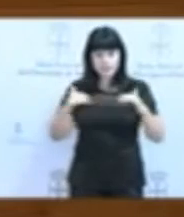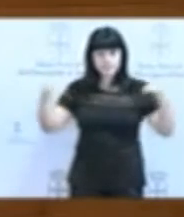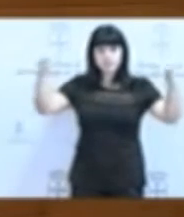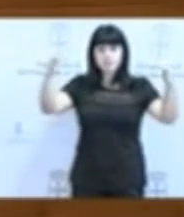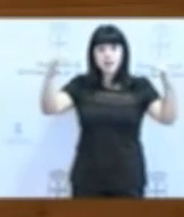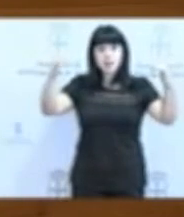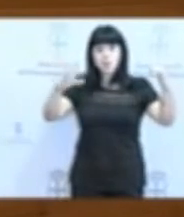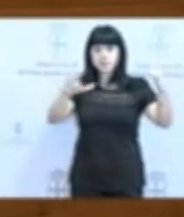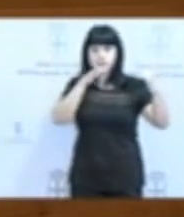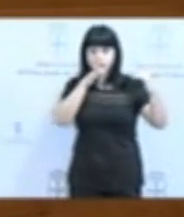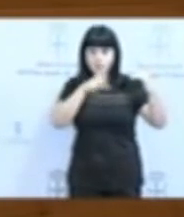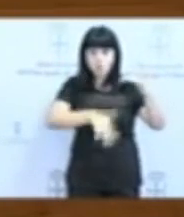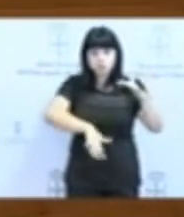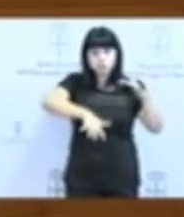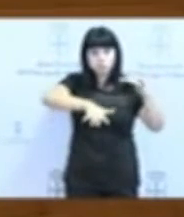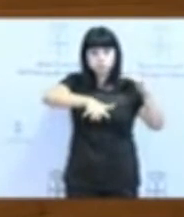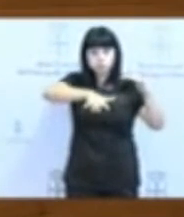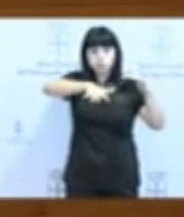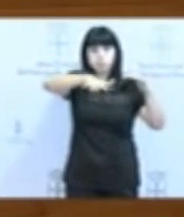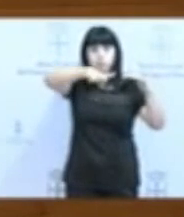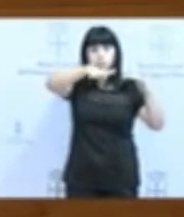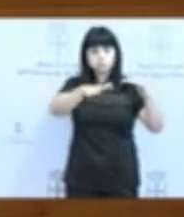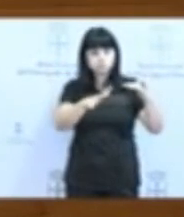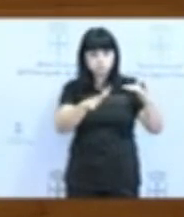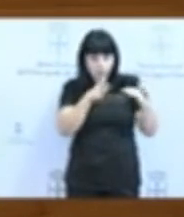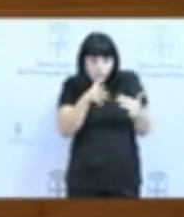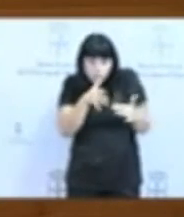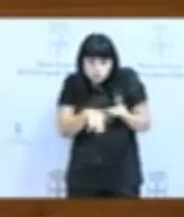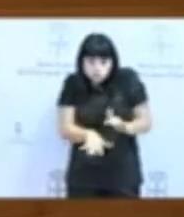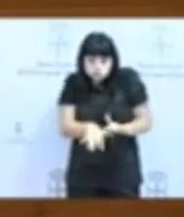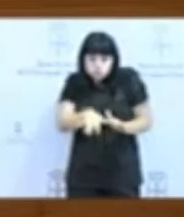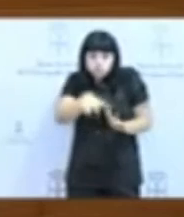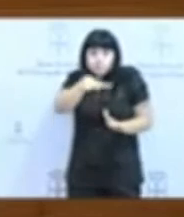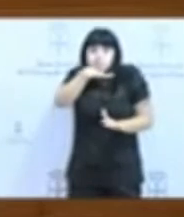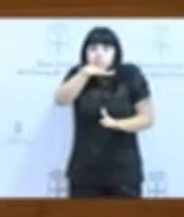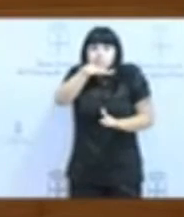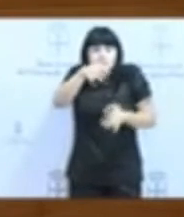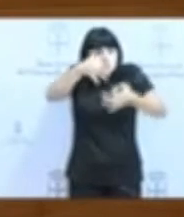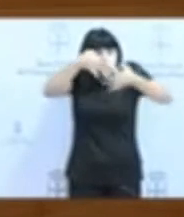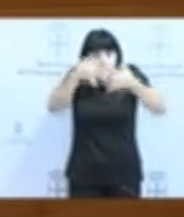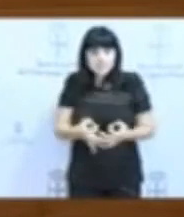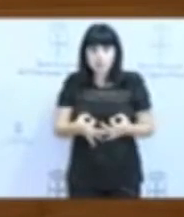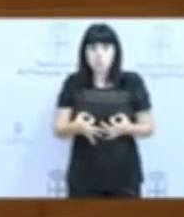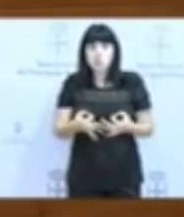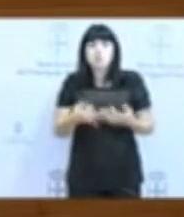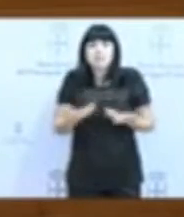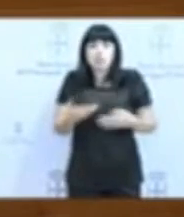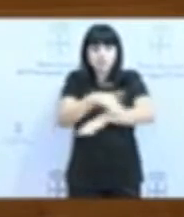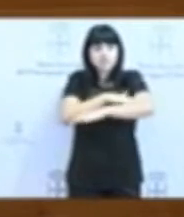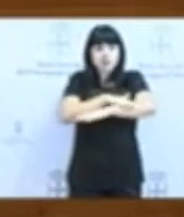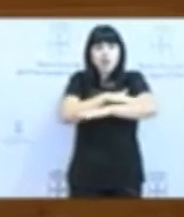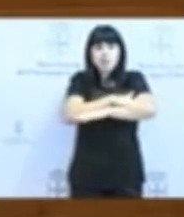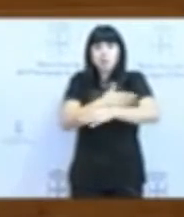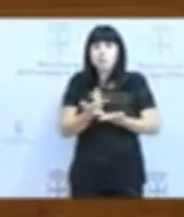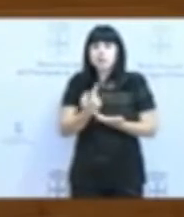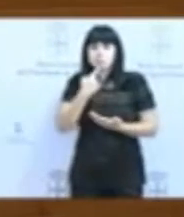palmo? Si empezase a entrar el agua. Les aseguro que por una vez la iniciativa partiría del gobierno, saldrían